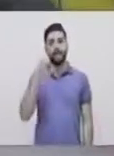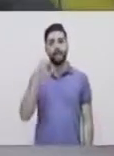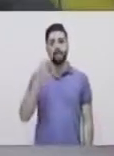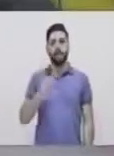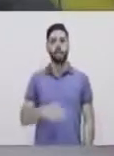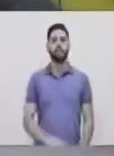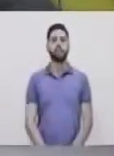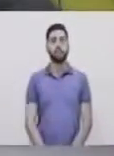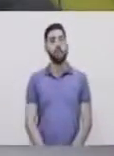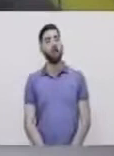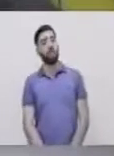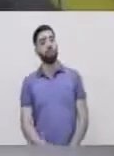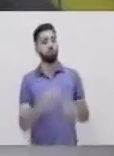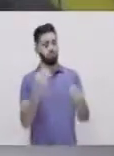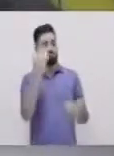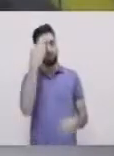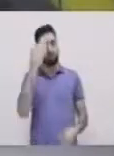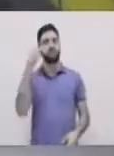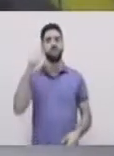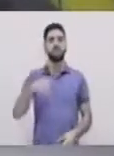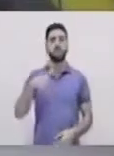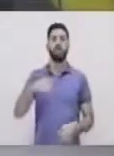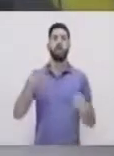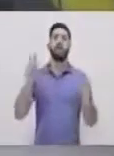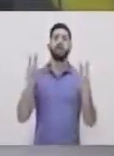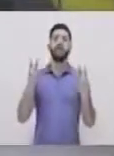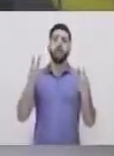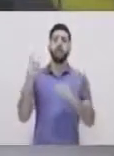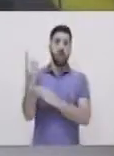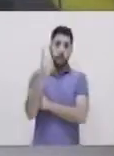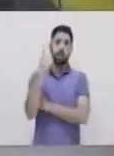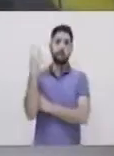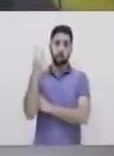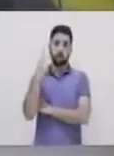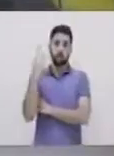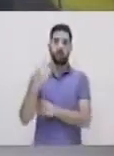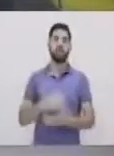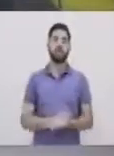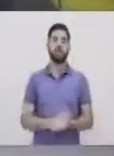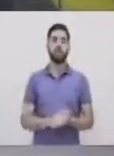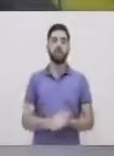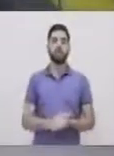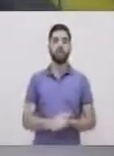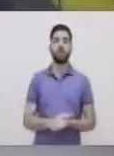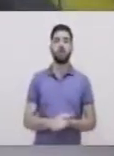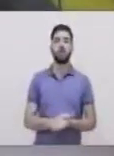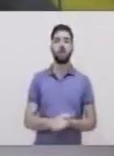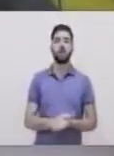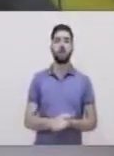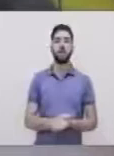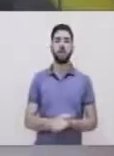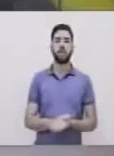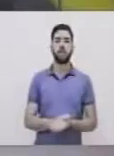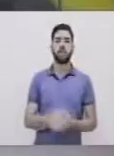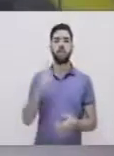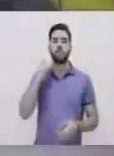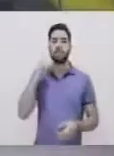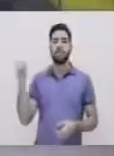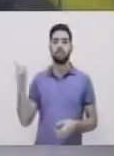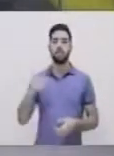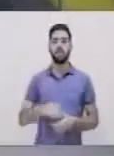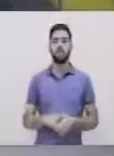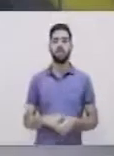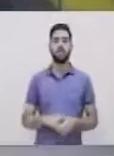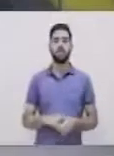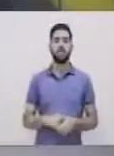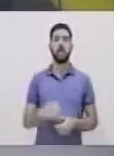desarrollar hoy? Pues gracias. Hoy tenemos un tema bien importante, que es la influencia de la música en los